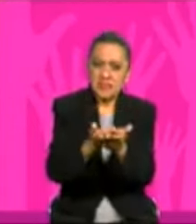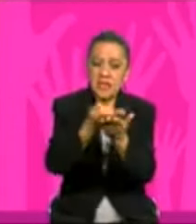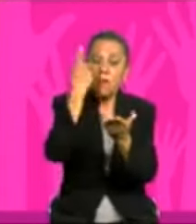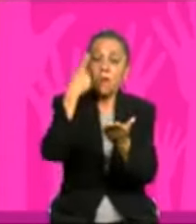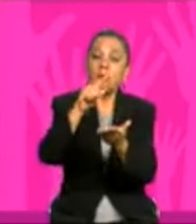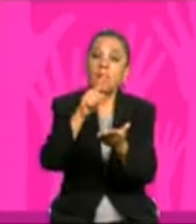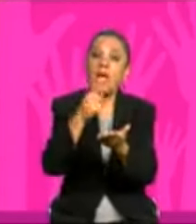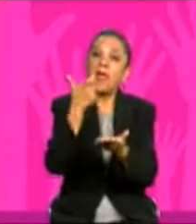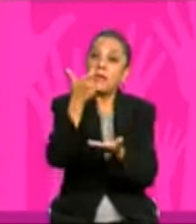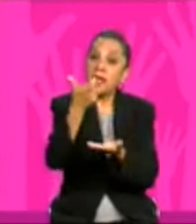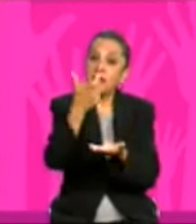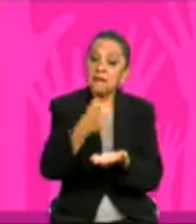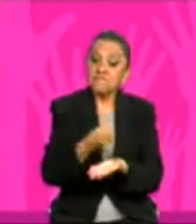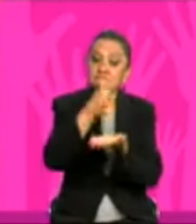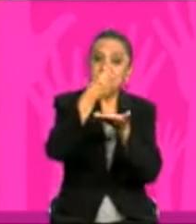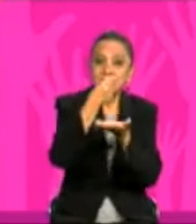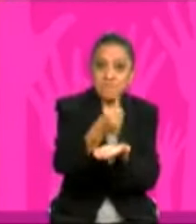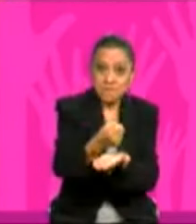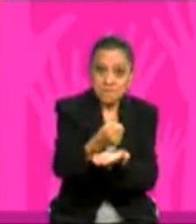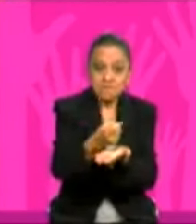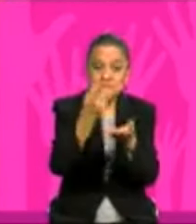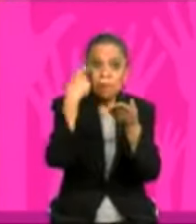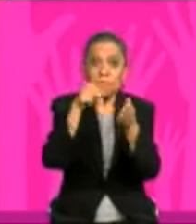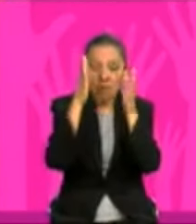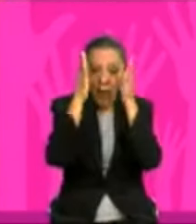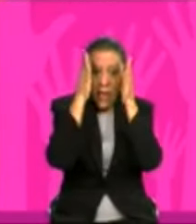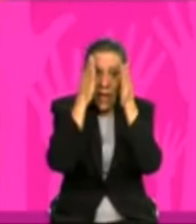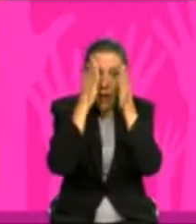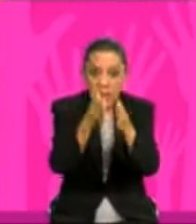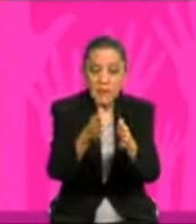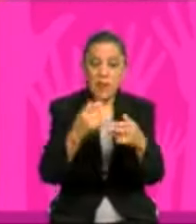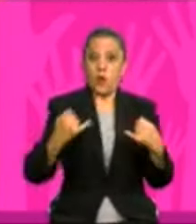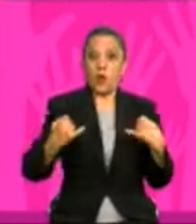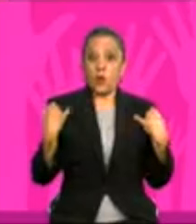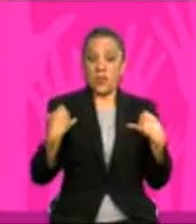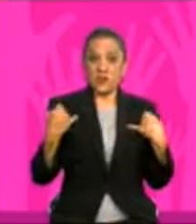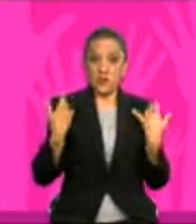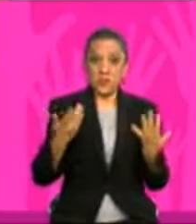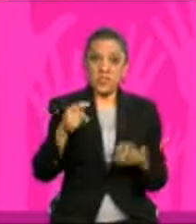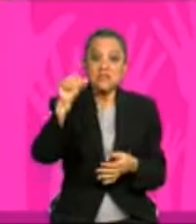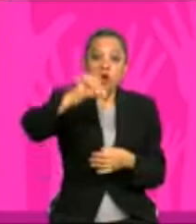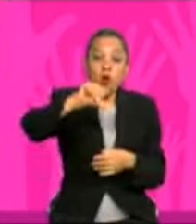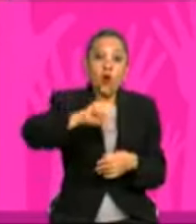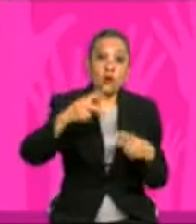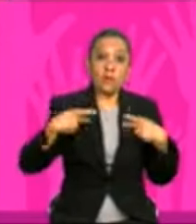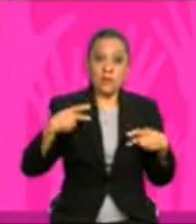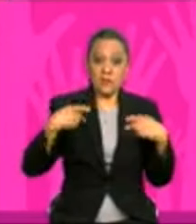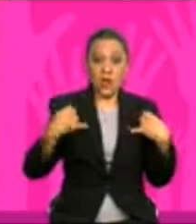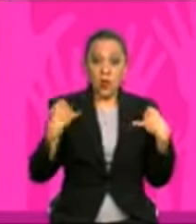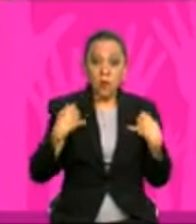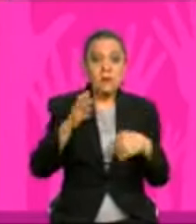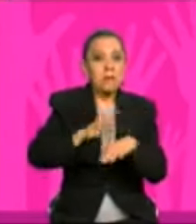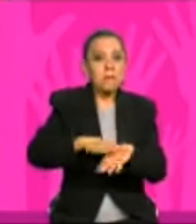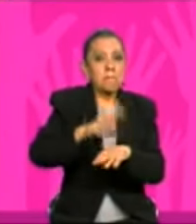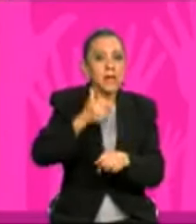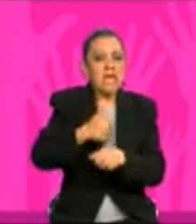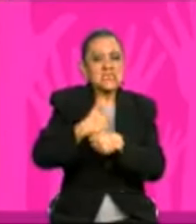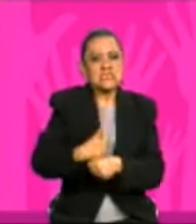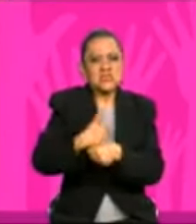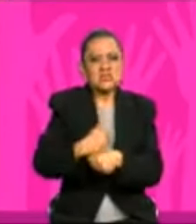de salud mental con perspectiva de juventudes. Hoy, las personas jóvenes son las que más padecen